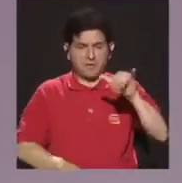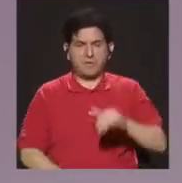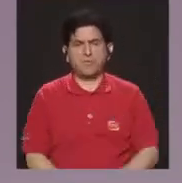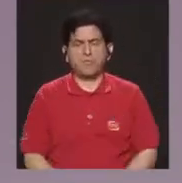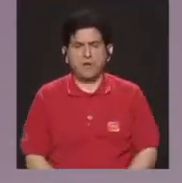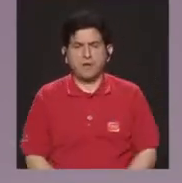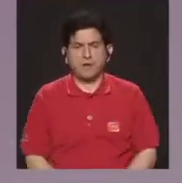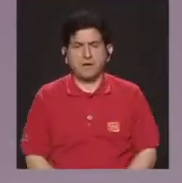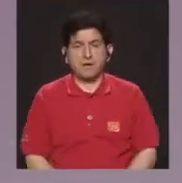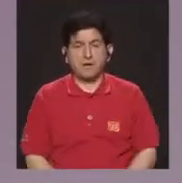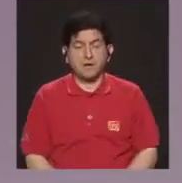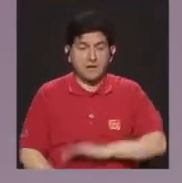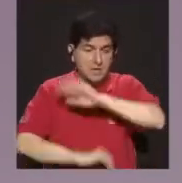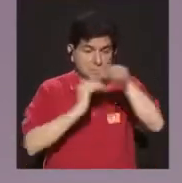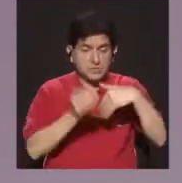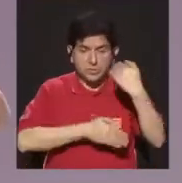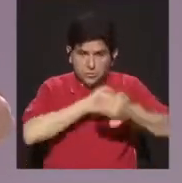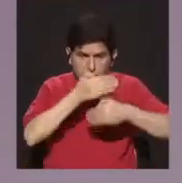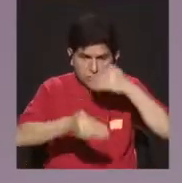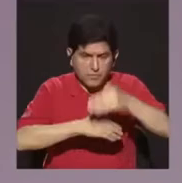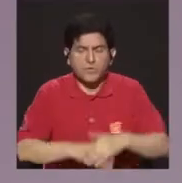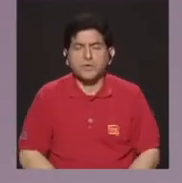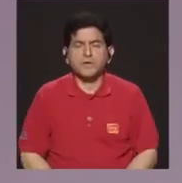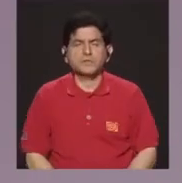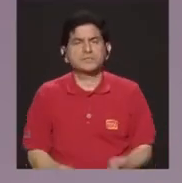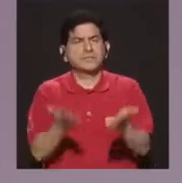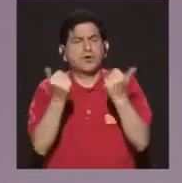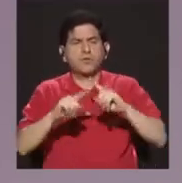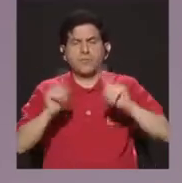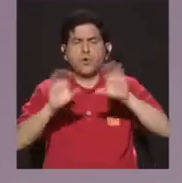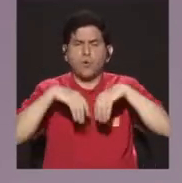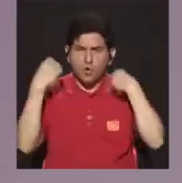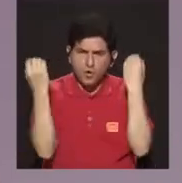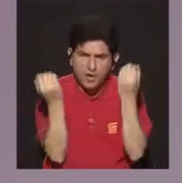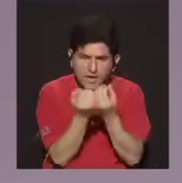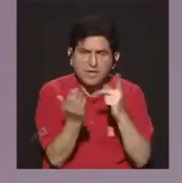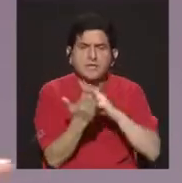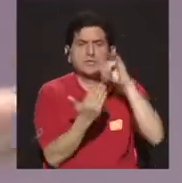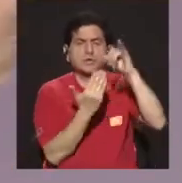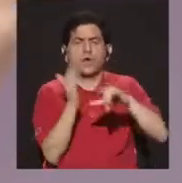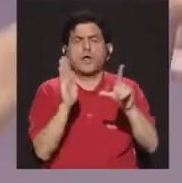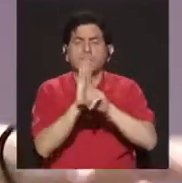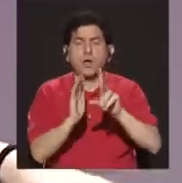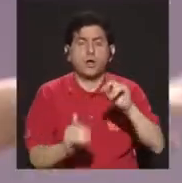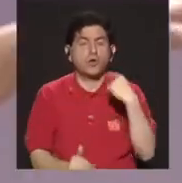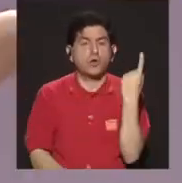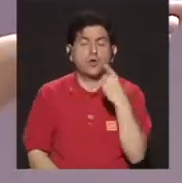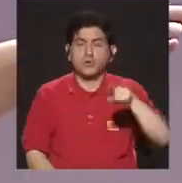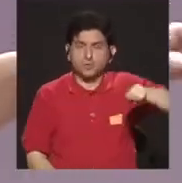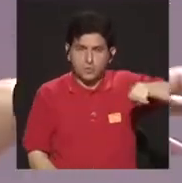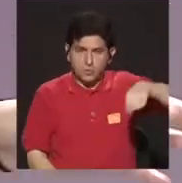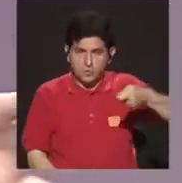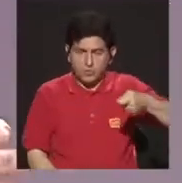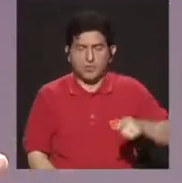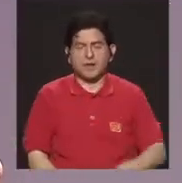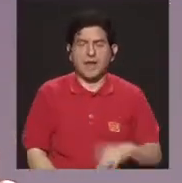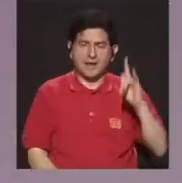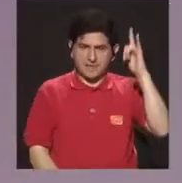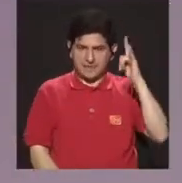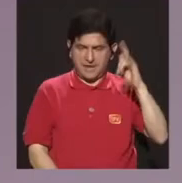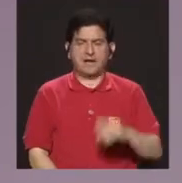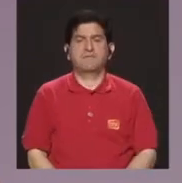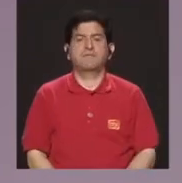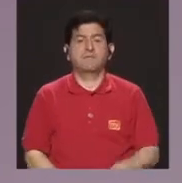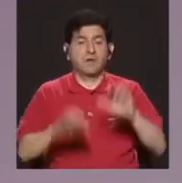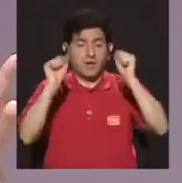una mayoría si todo ha avanzado de acuerdo a la inspiración de las distintas organizaciones y el proyecto de ley no sólo el cable y sus canales sino que va a